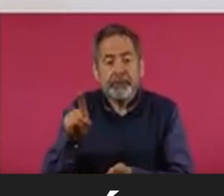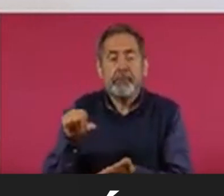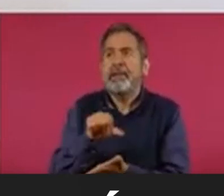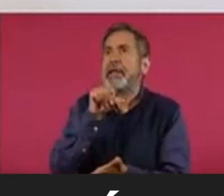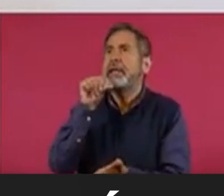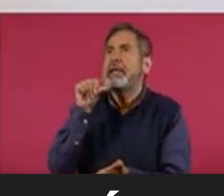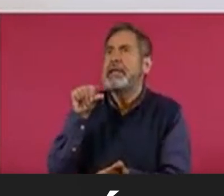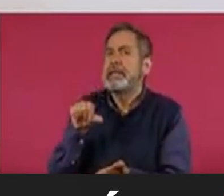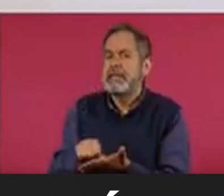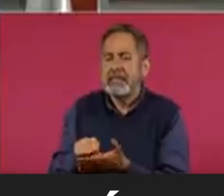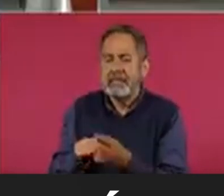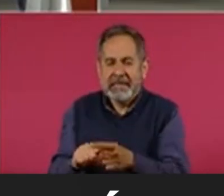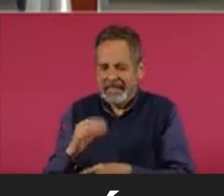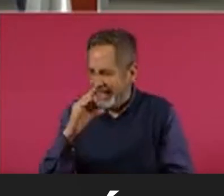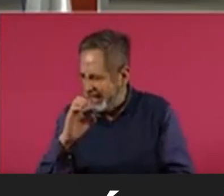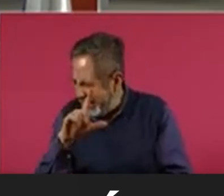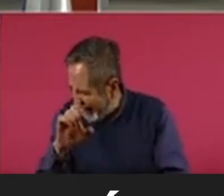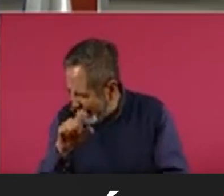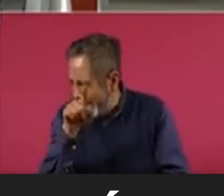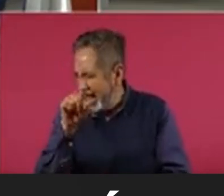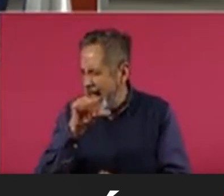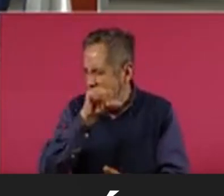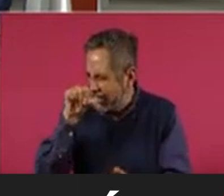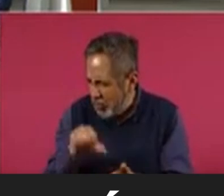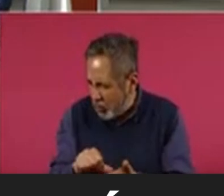la CELE, Centro de